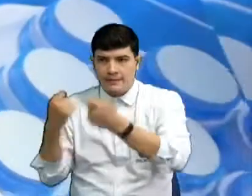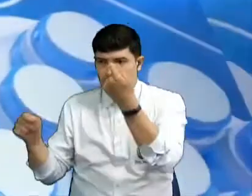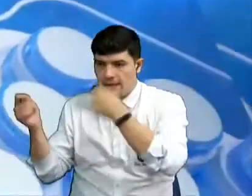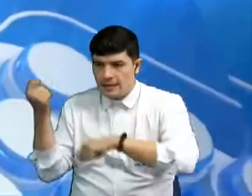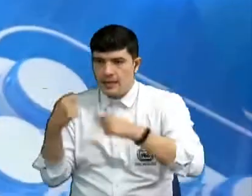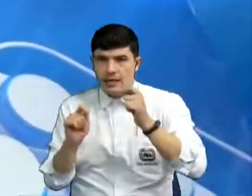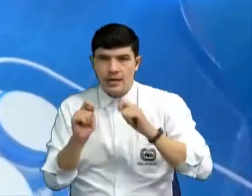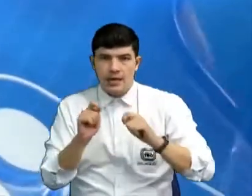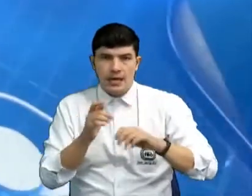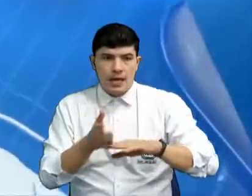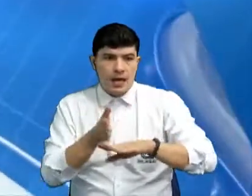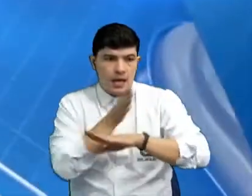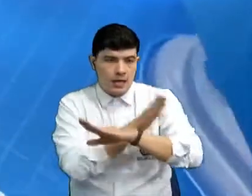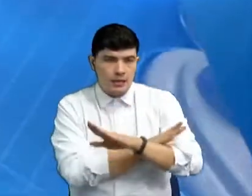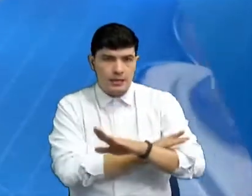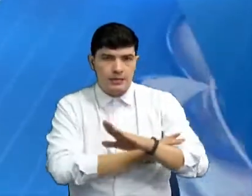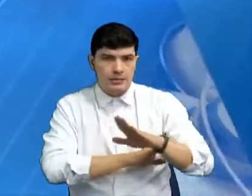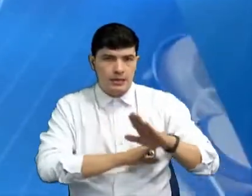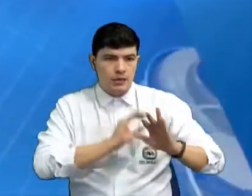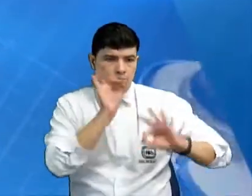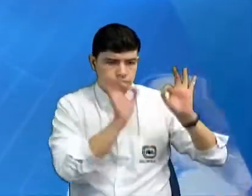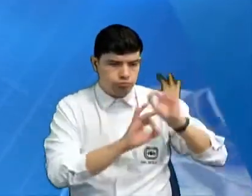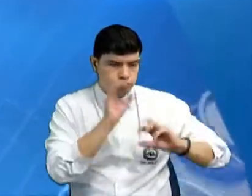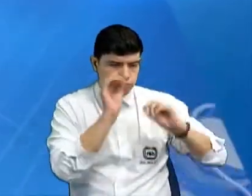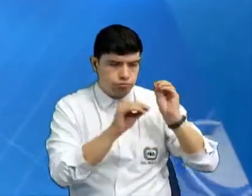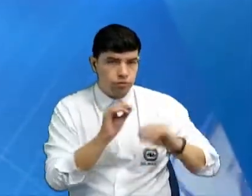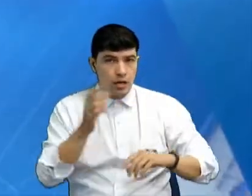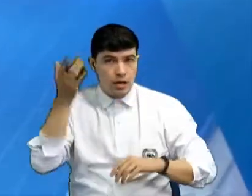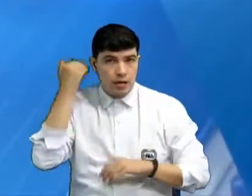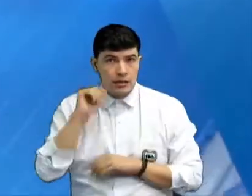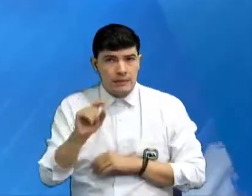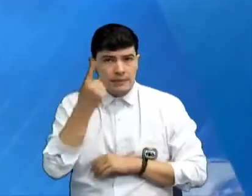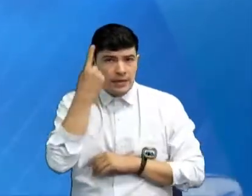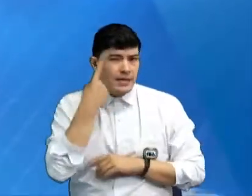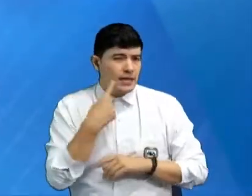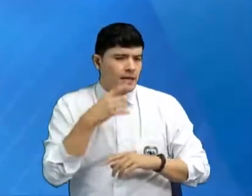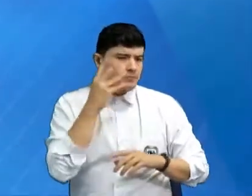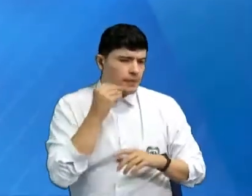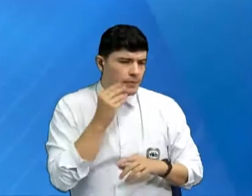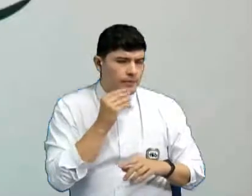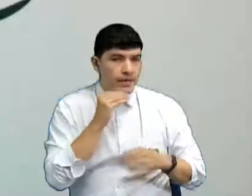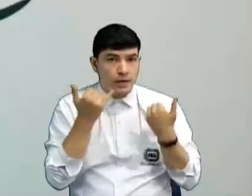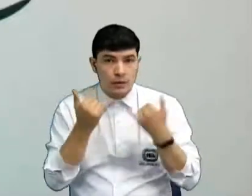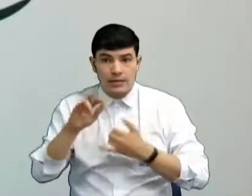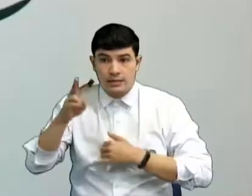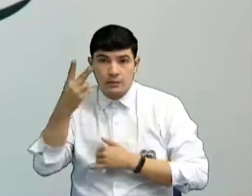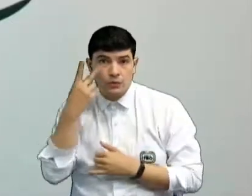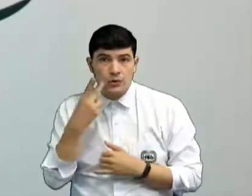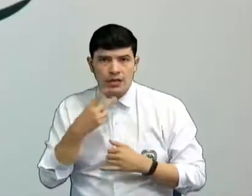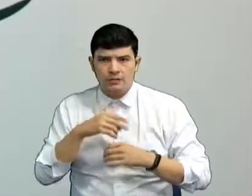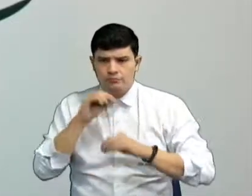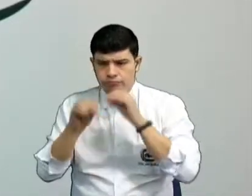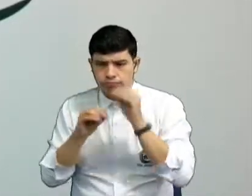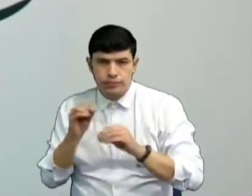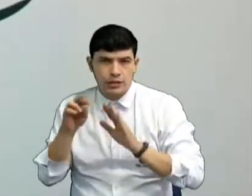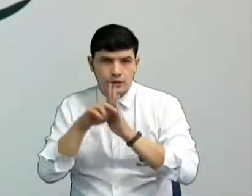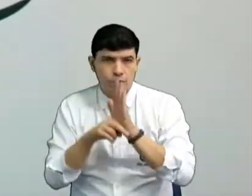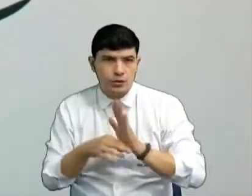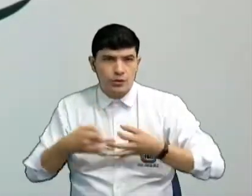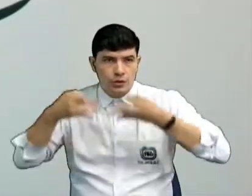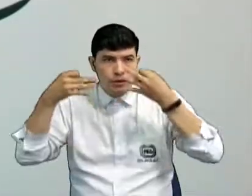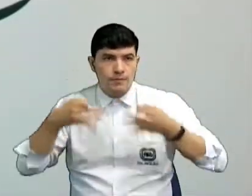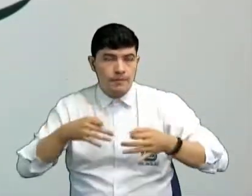y sin ninguna novedad pasamos el primer día sin IVA y con mucha expectativa de este segundo día sin IVA. Es claro que